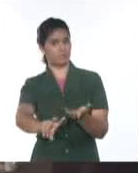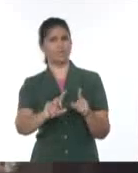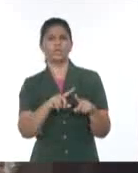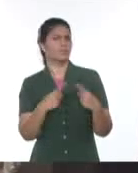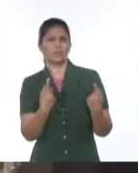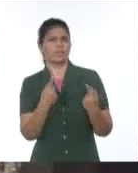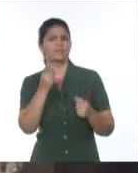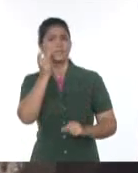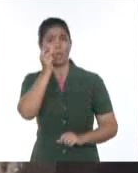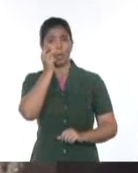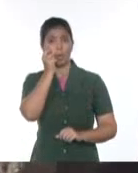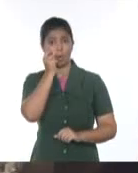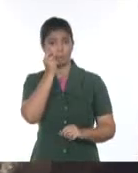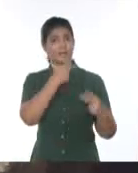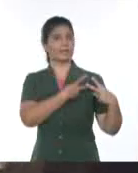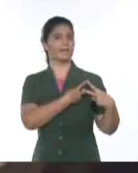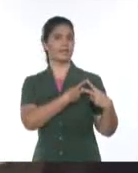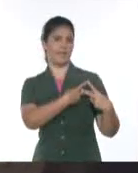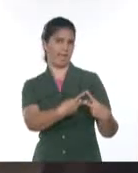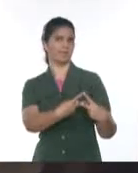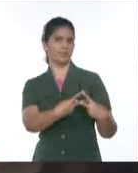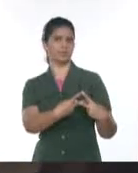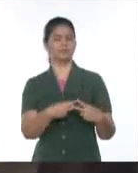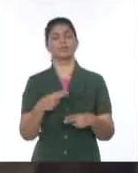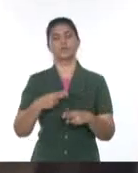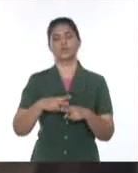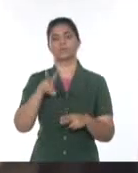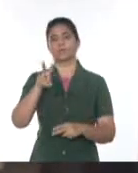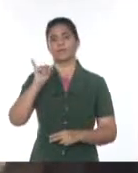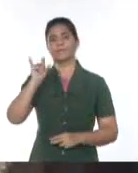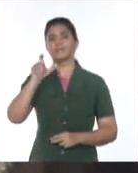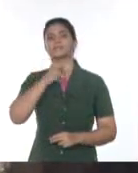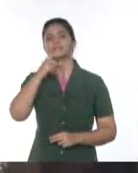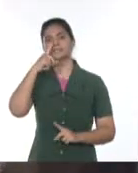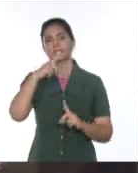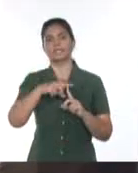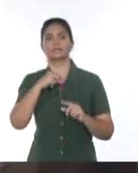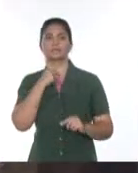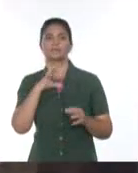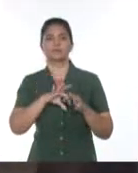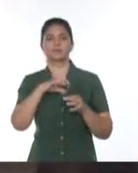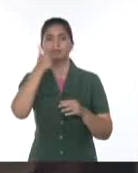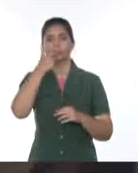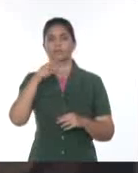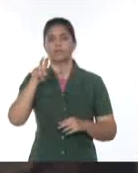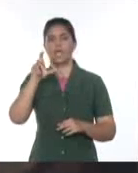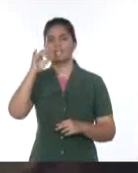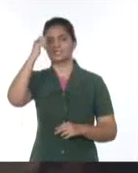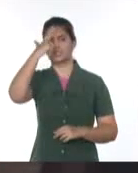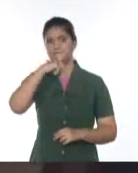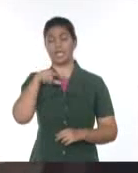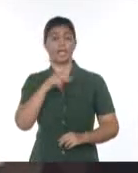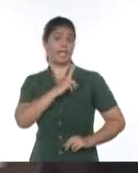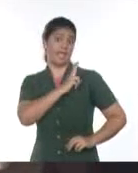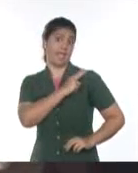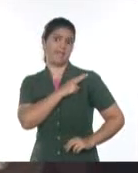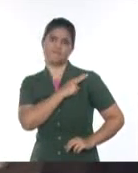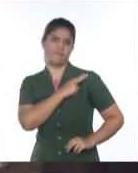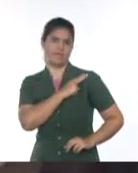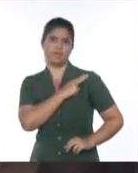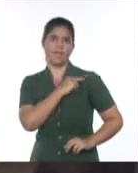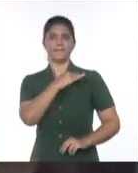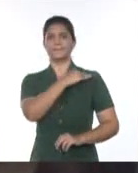patriota, mayor general Vicente García González, al mando de su tropa, tomó el